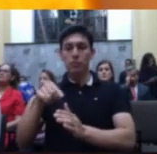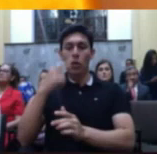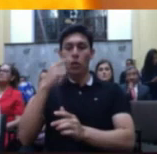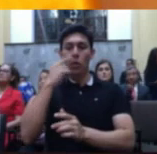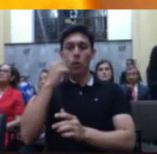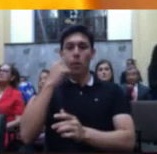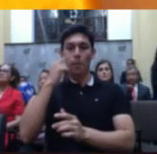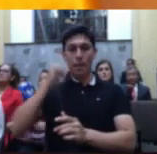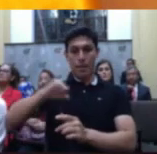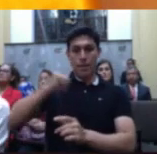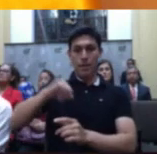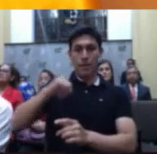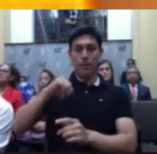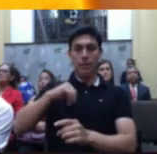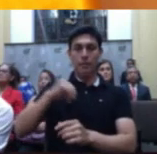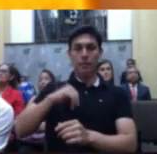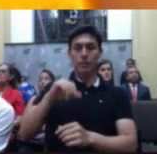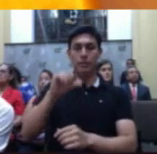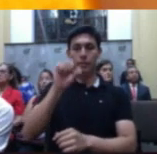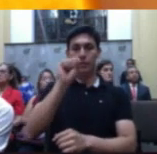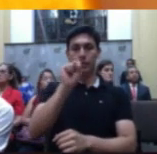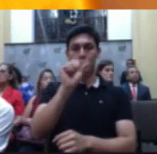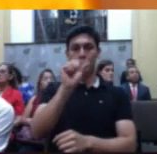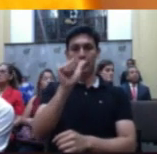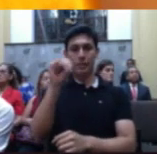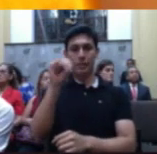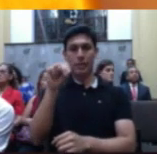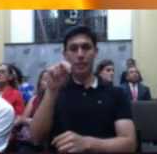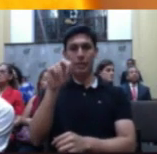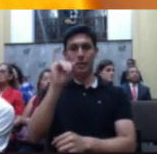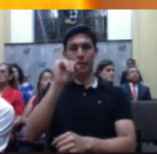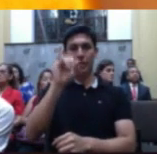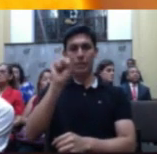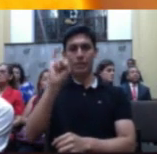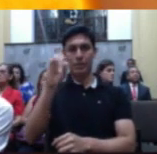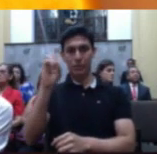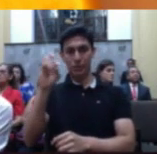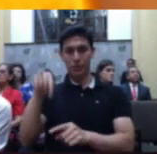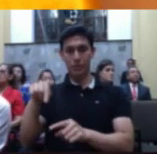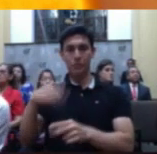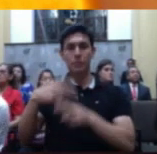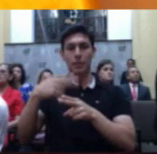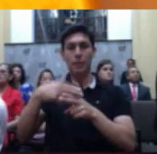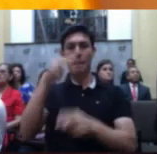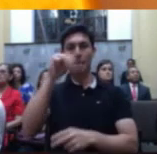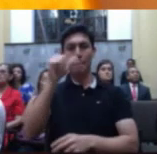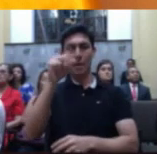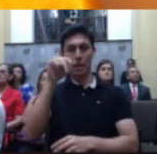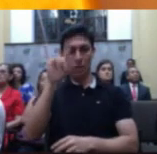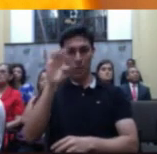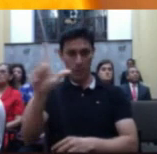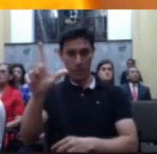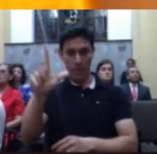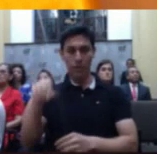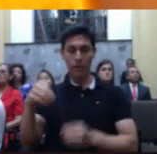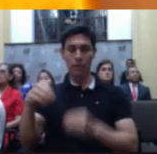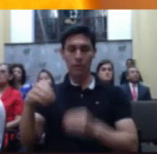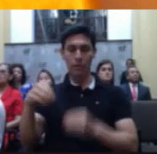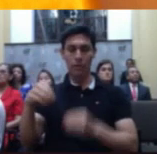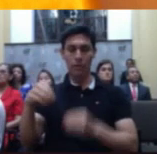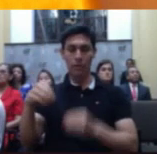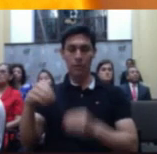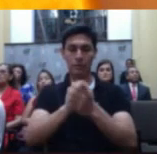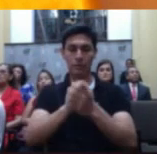Manuel Velarde de Lepiane. Se complace en saludar al señor Jorge Muñoz Wells, alcalde